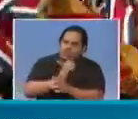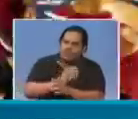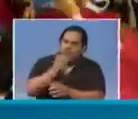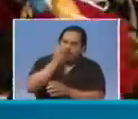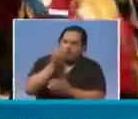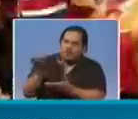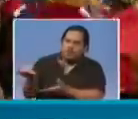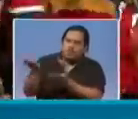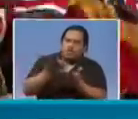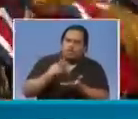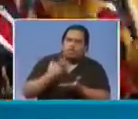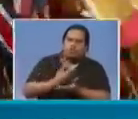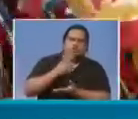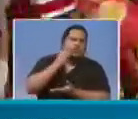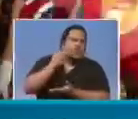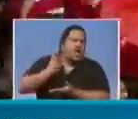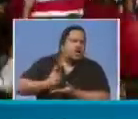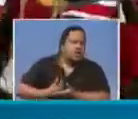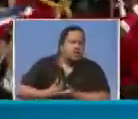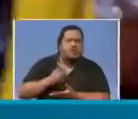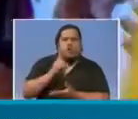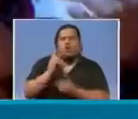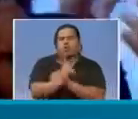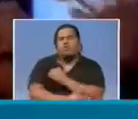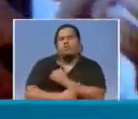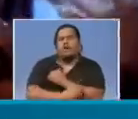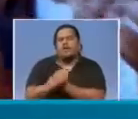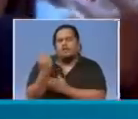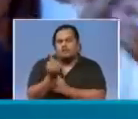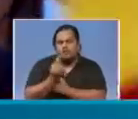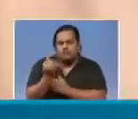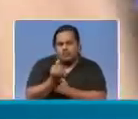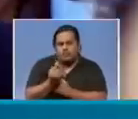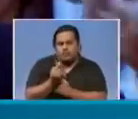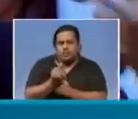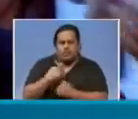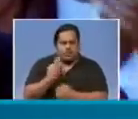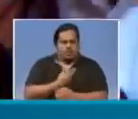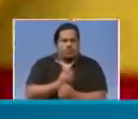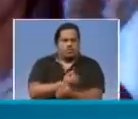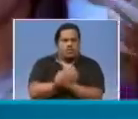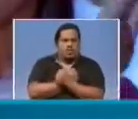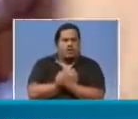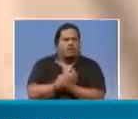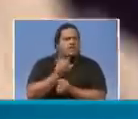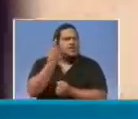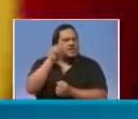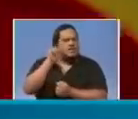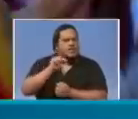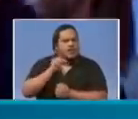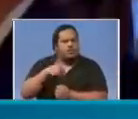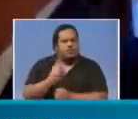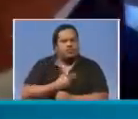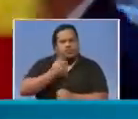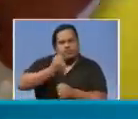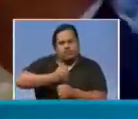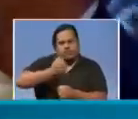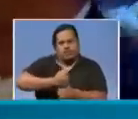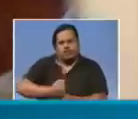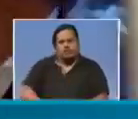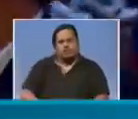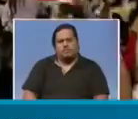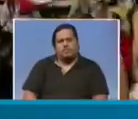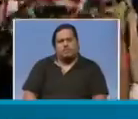fracción legislativa y en términos legislativos no ha establecido ninguna alianza